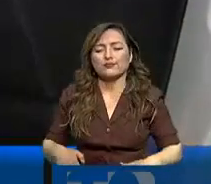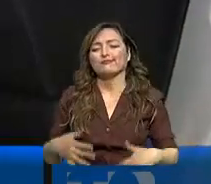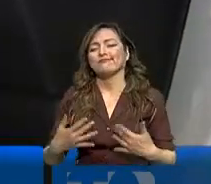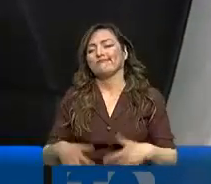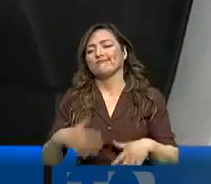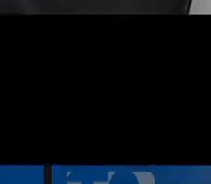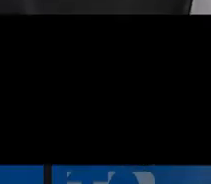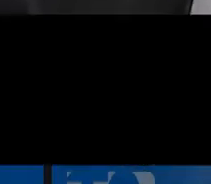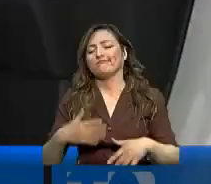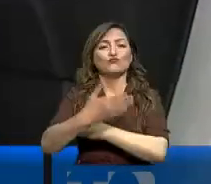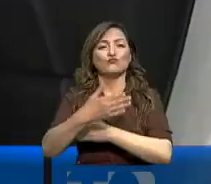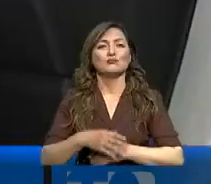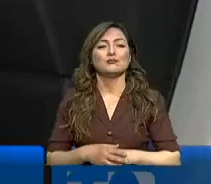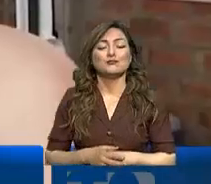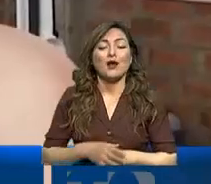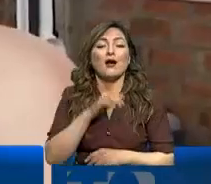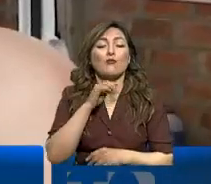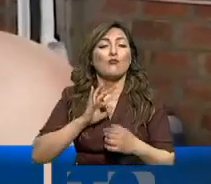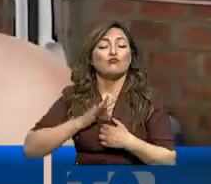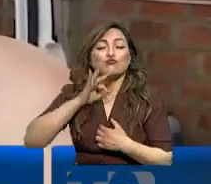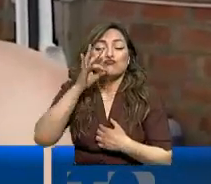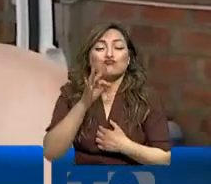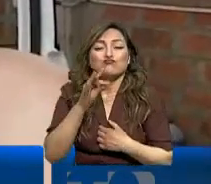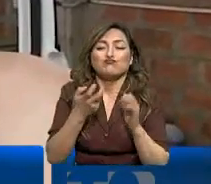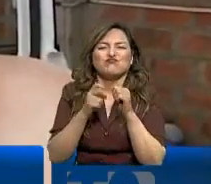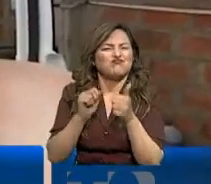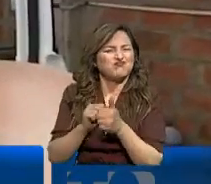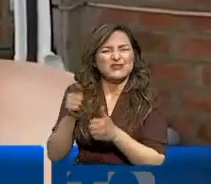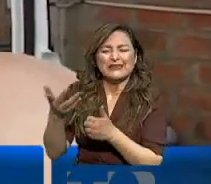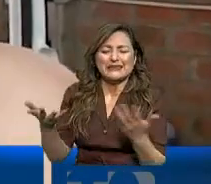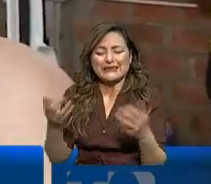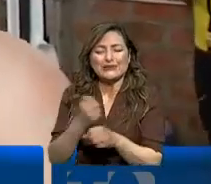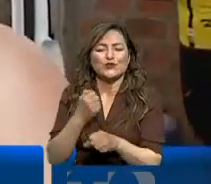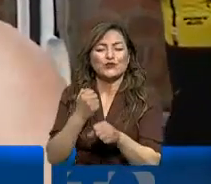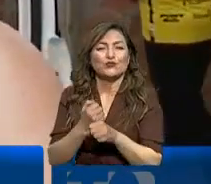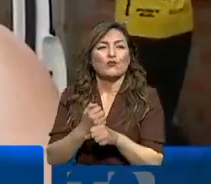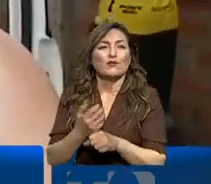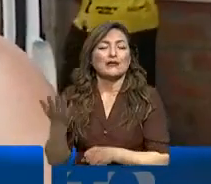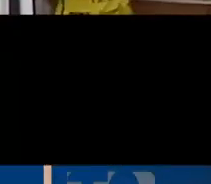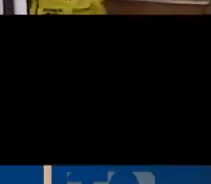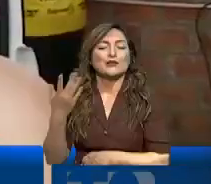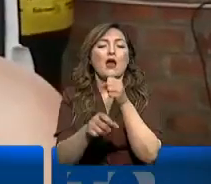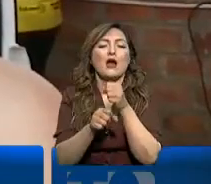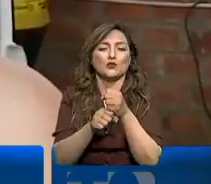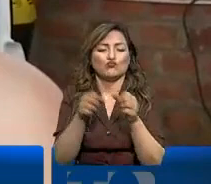a ponerse esta lavadora de carros. Lavando vehículos, tengo hace un año este negocio